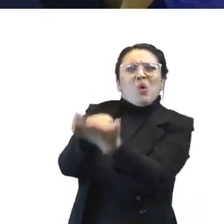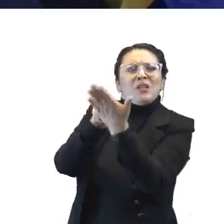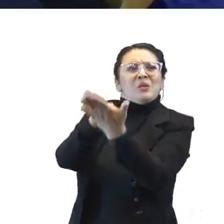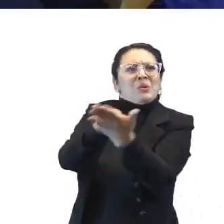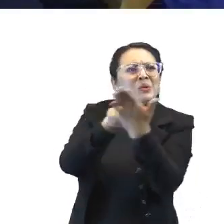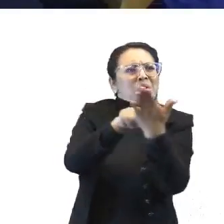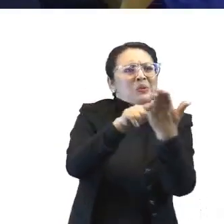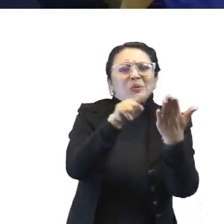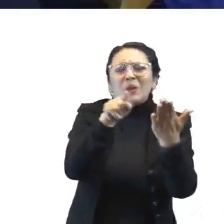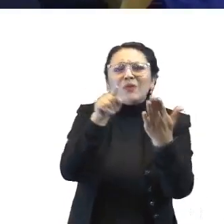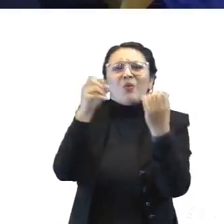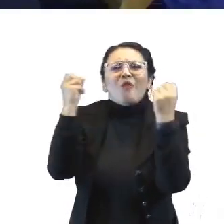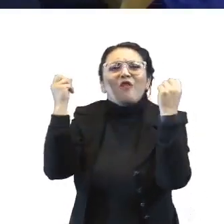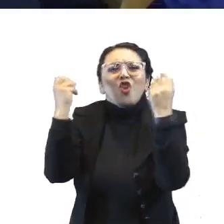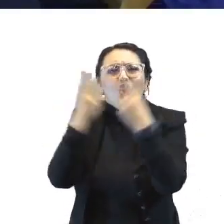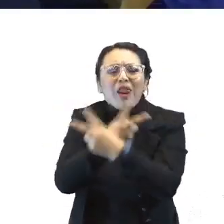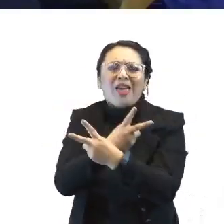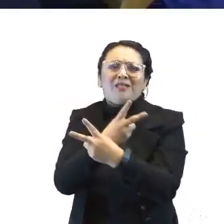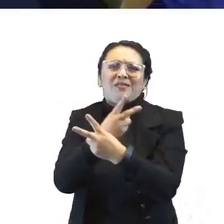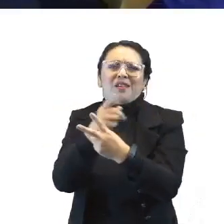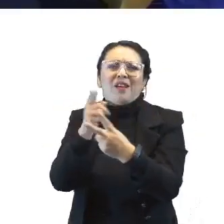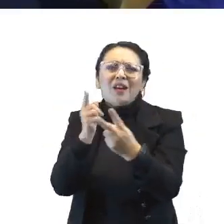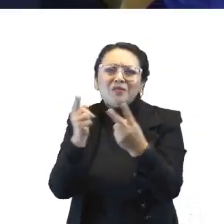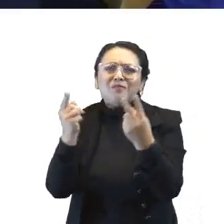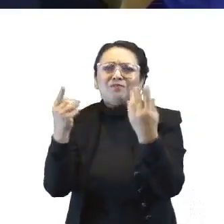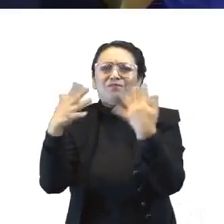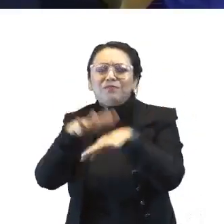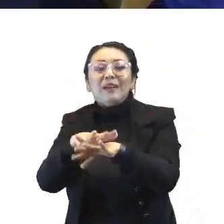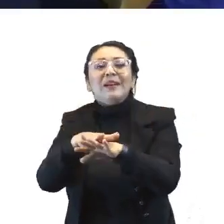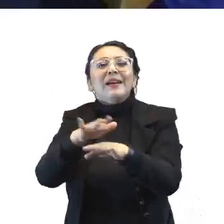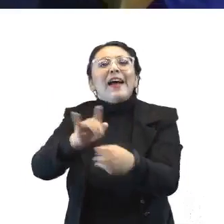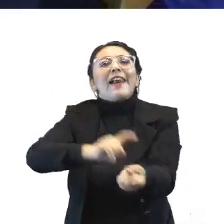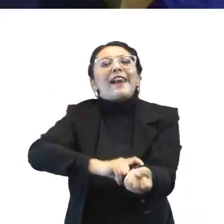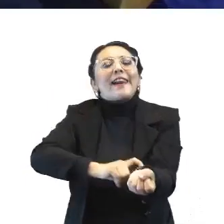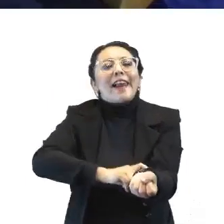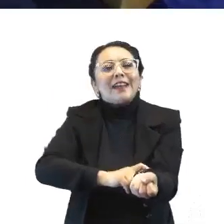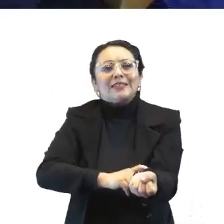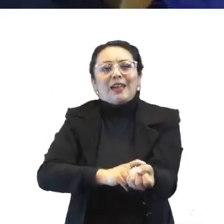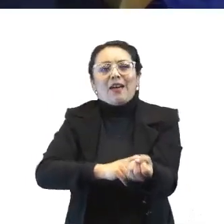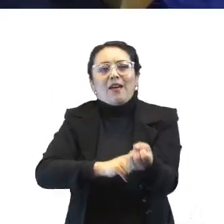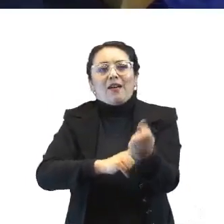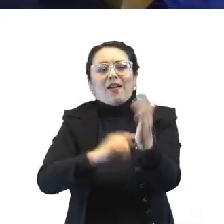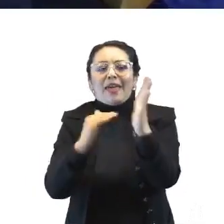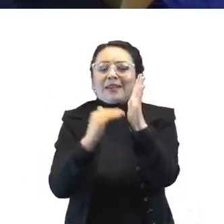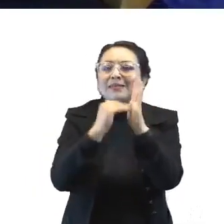que las mujeres viven en esa interseccionalidad de raza, clase y género.